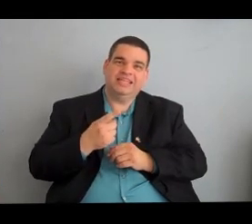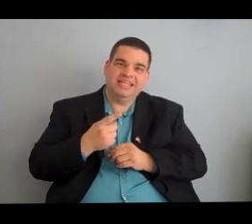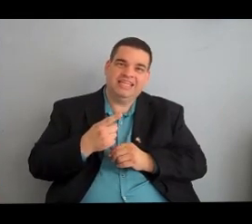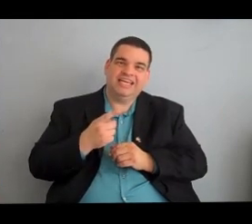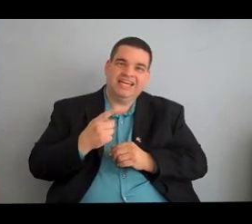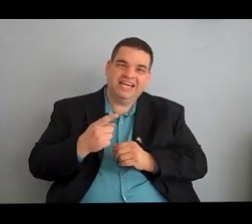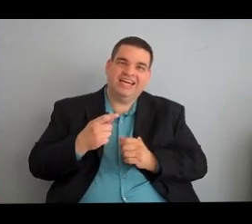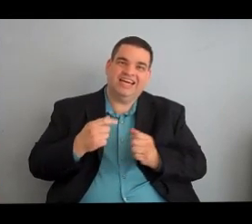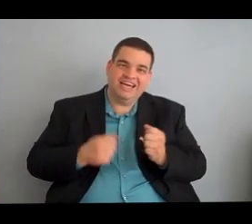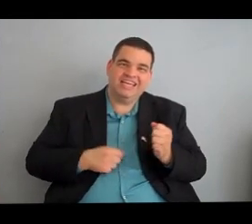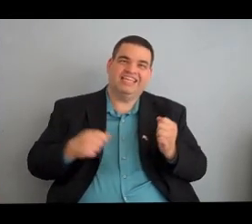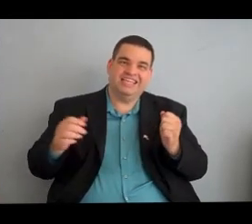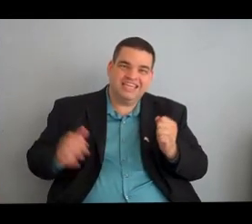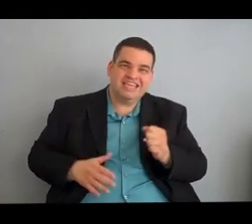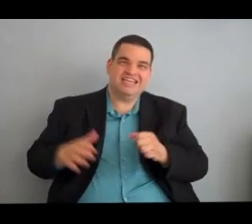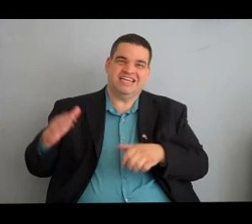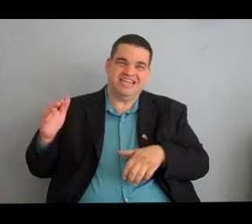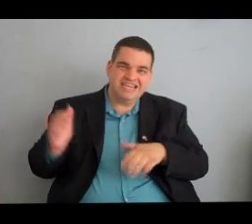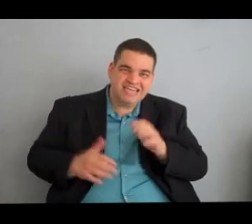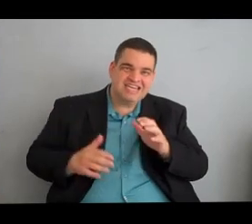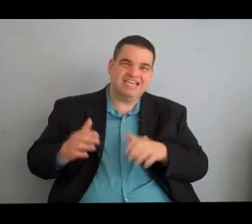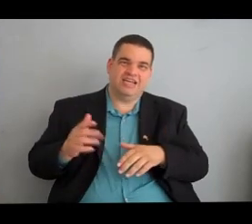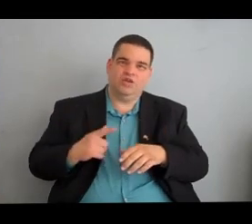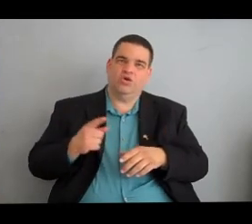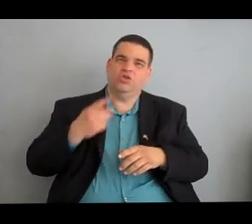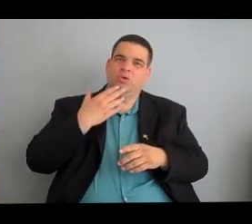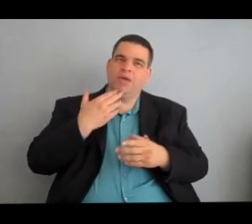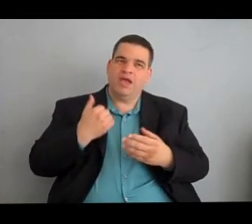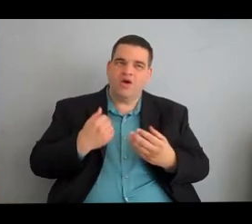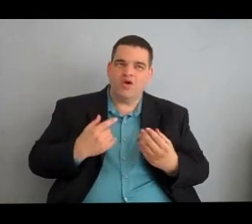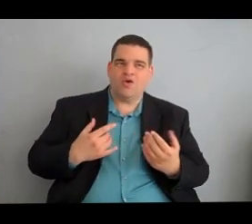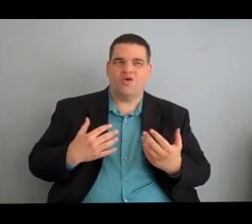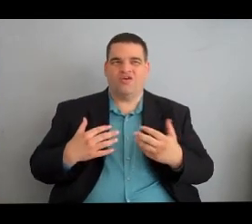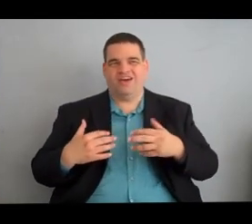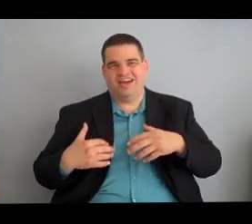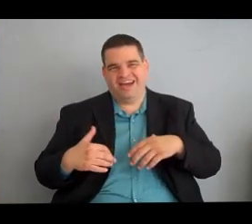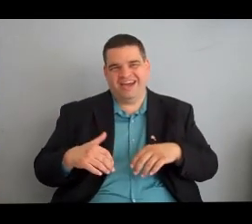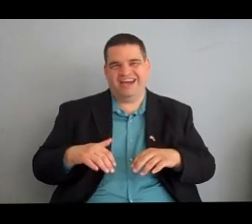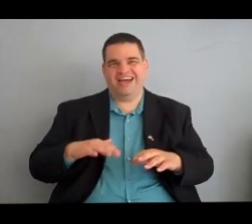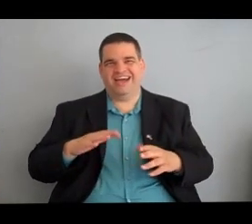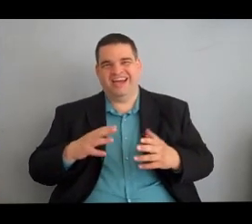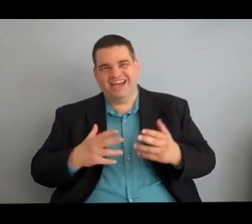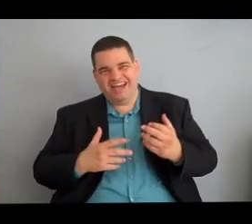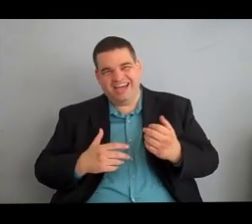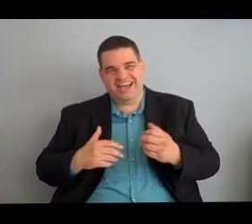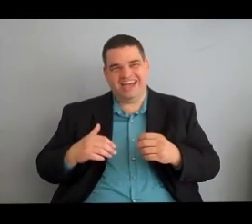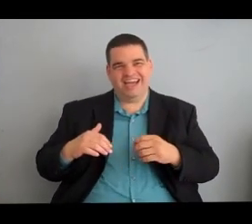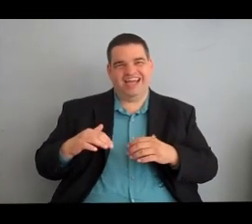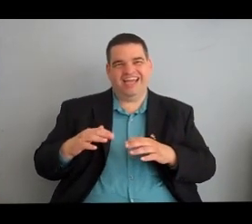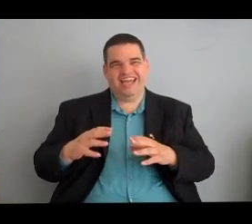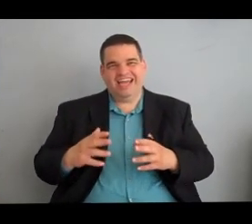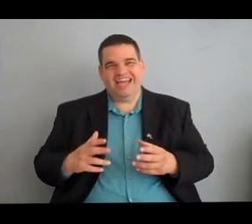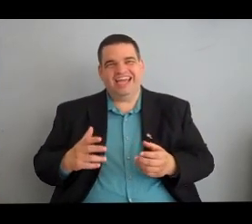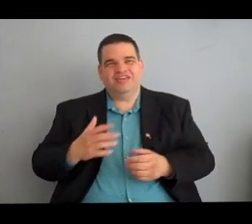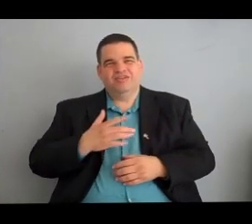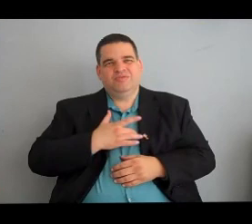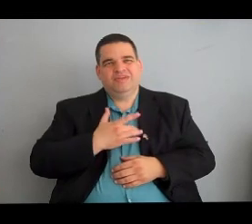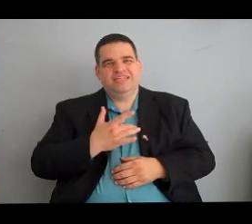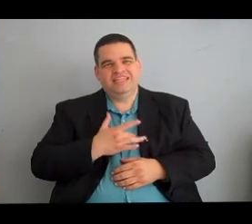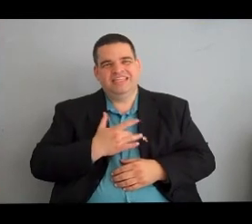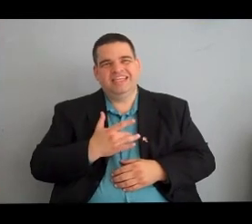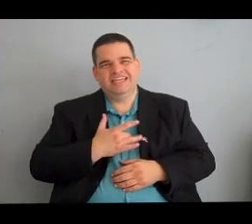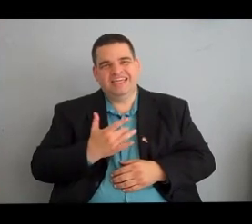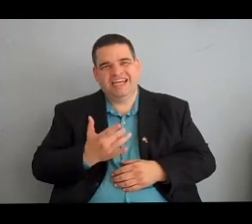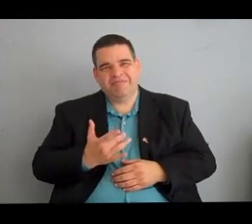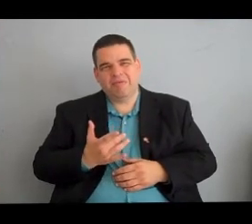cuando él me dijo, mira, esto es más. Vamos a redondear, hazlo más. Sí, es cuestión de sentirlo. Y le digo, vamos a expresar lo que tú sientes a través